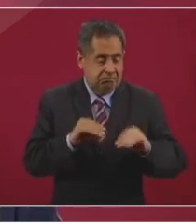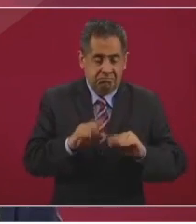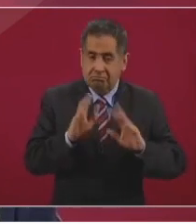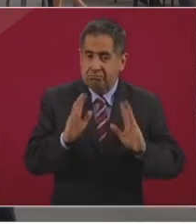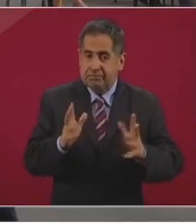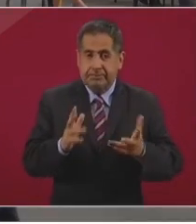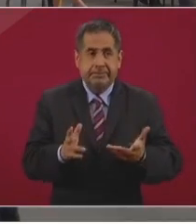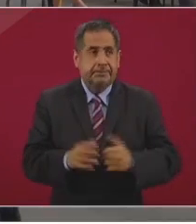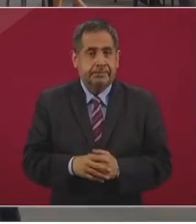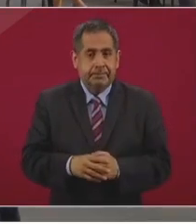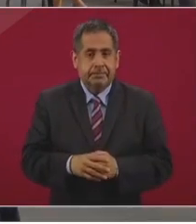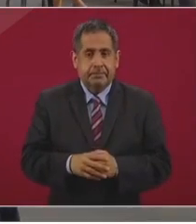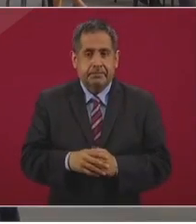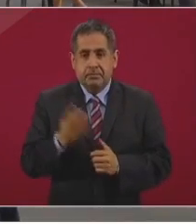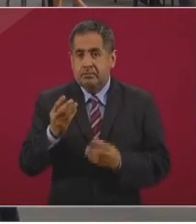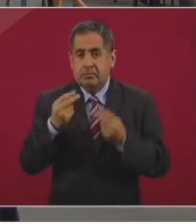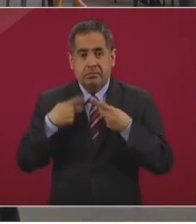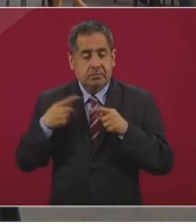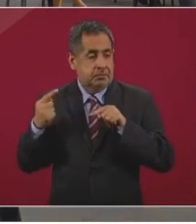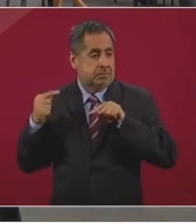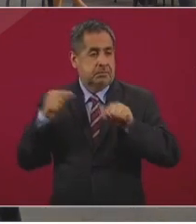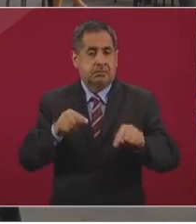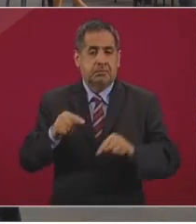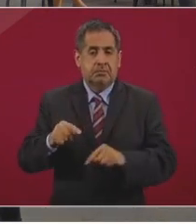Se tiene muchos elementos